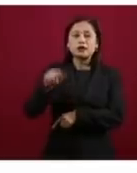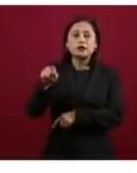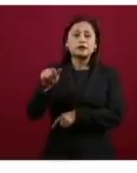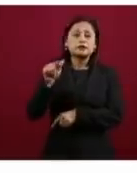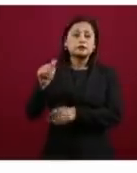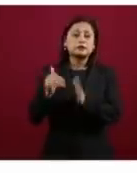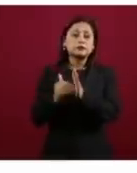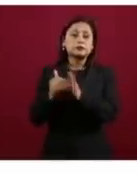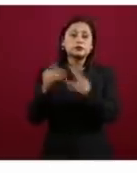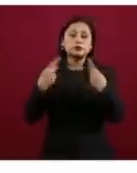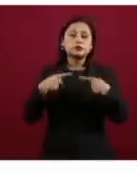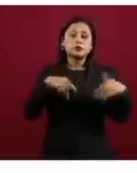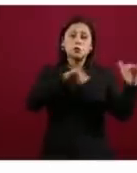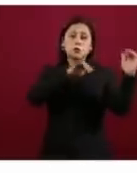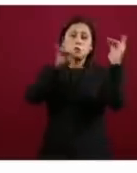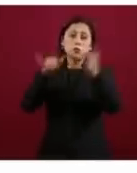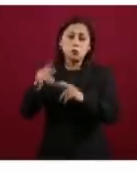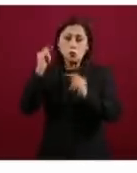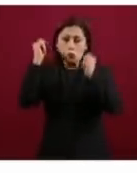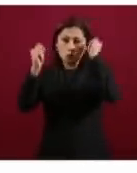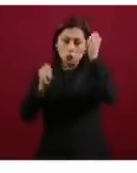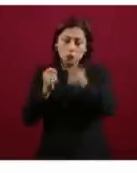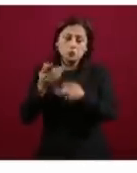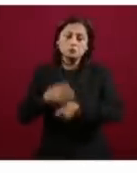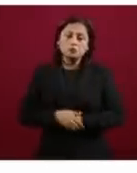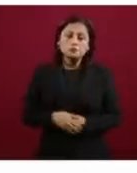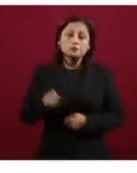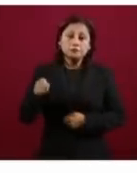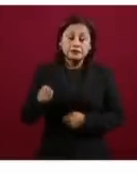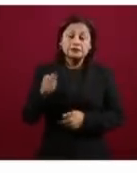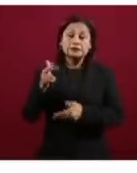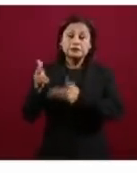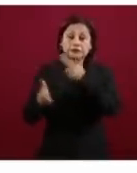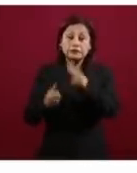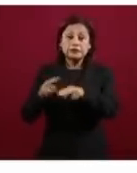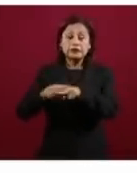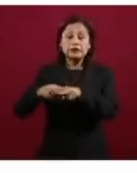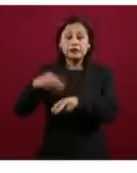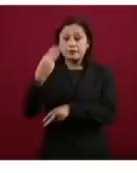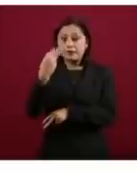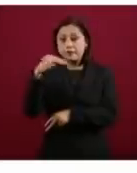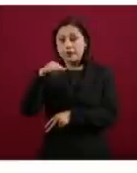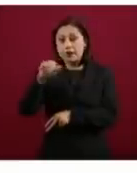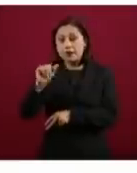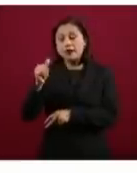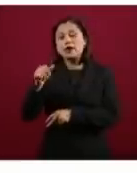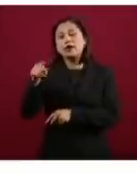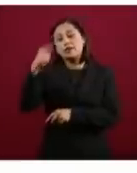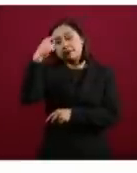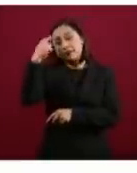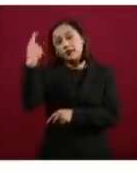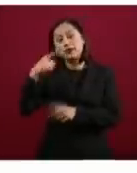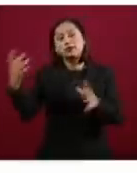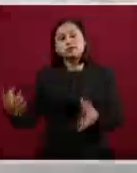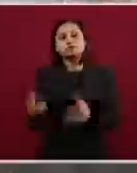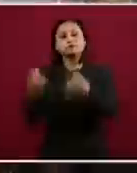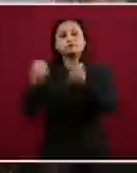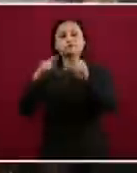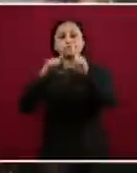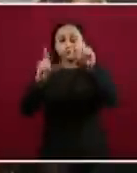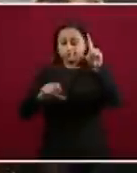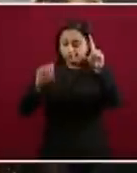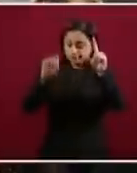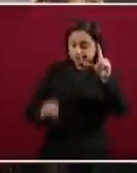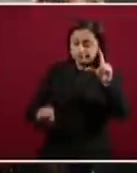al año. El Tren Maya, como insistimos, es una oportunidad para saldar la deuda histórica del país con el sureste de